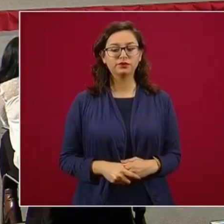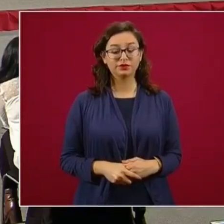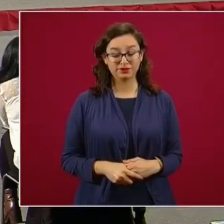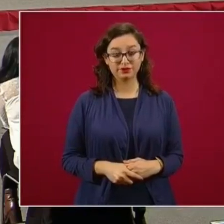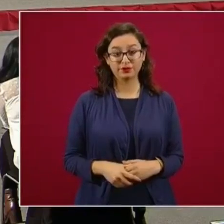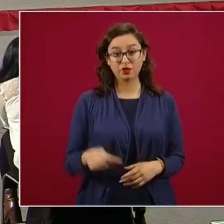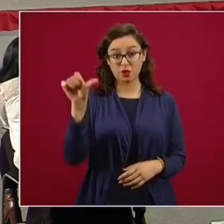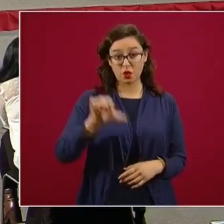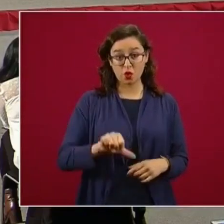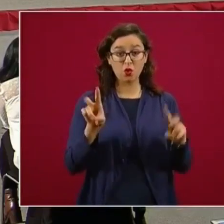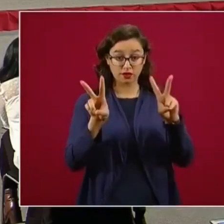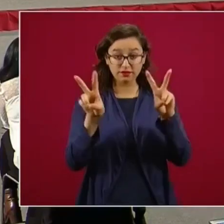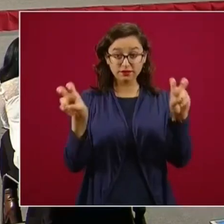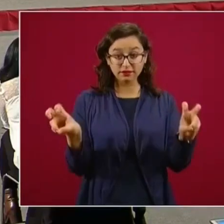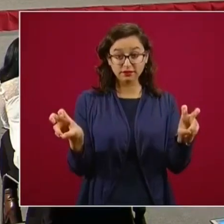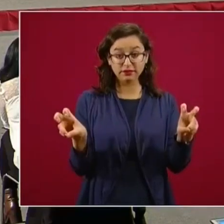Bueno, el día de hoy